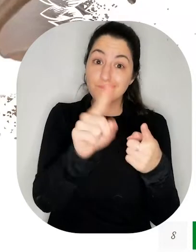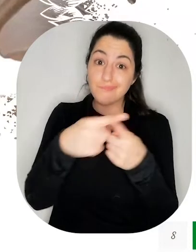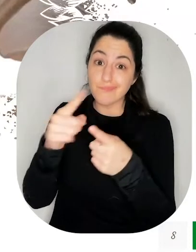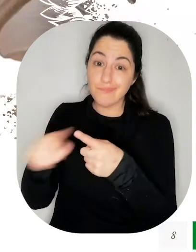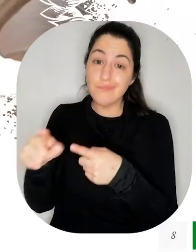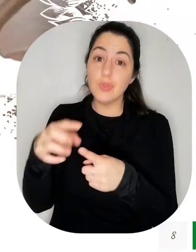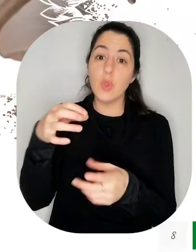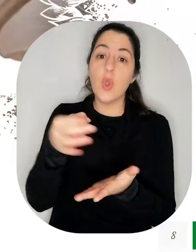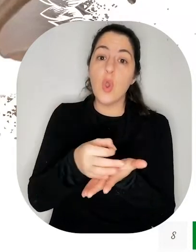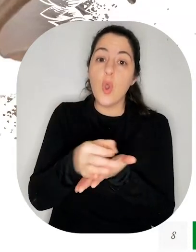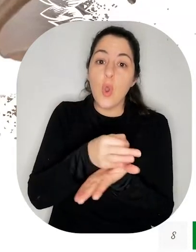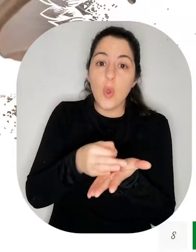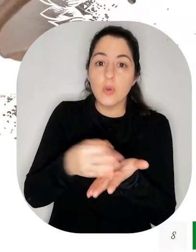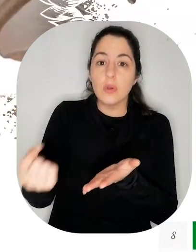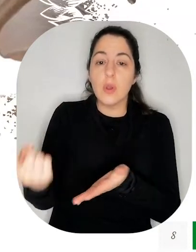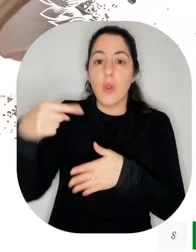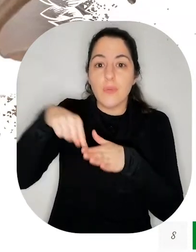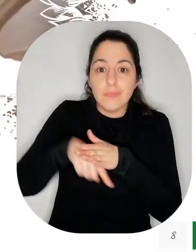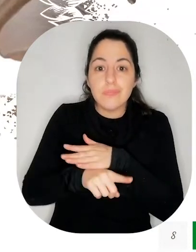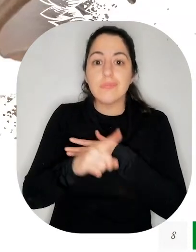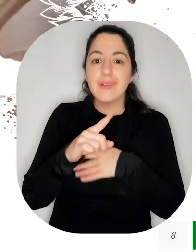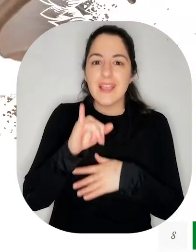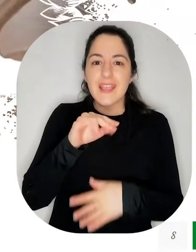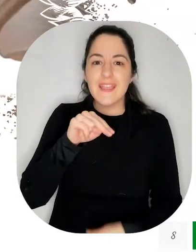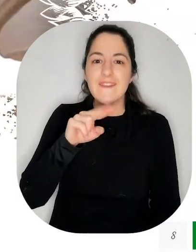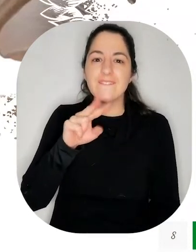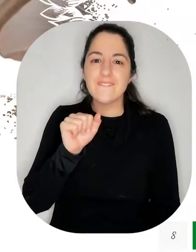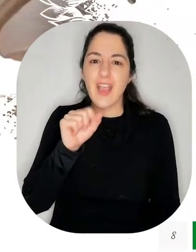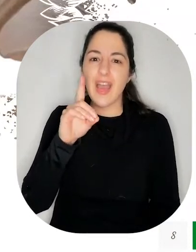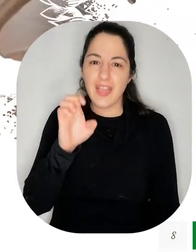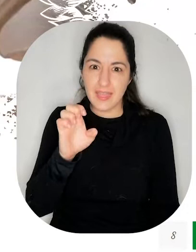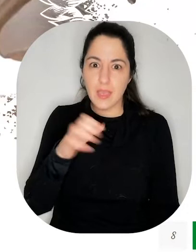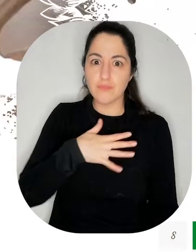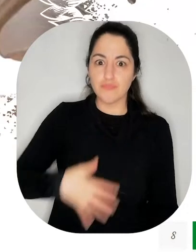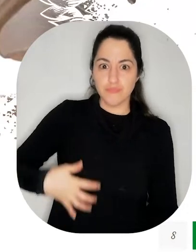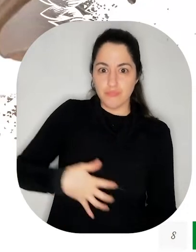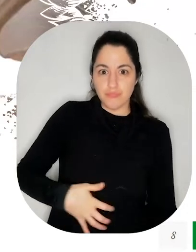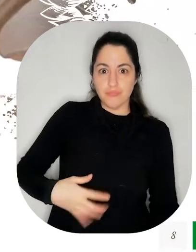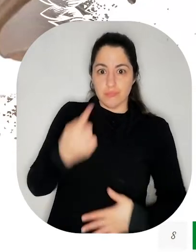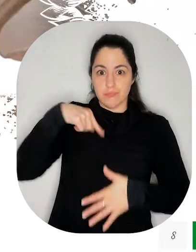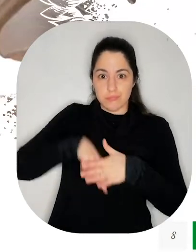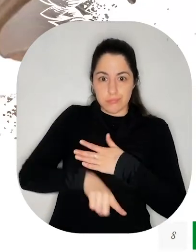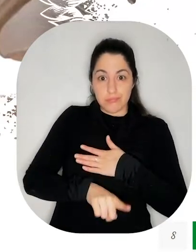de parásitos, también de otros hongos invasores como la Candida albicans, que muchas veces invade el tubo digestivo cuando está